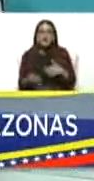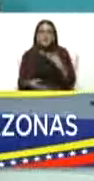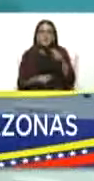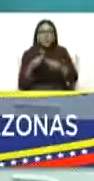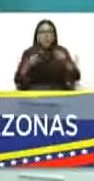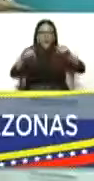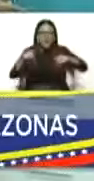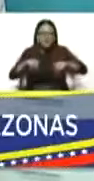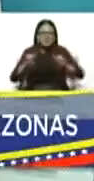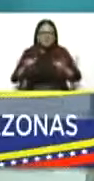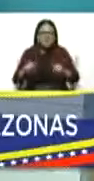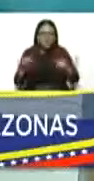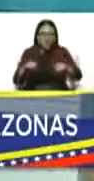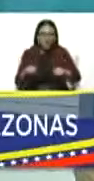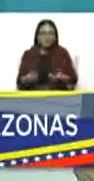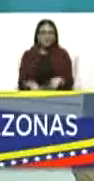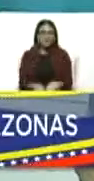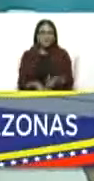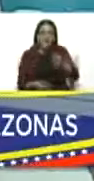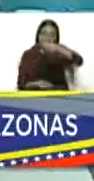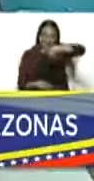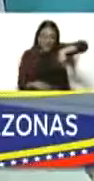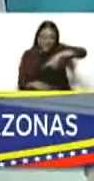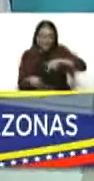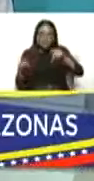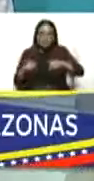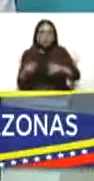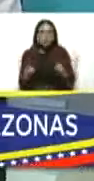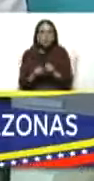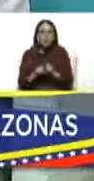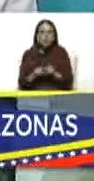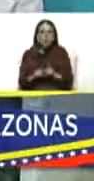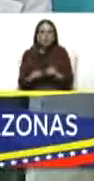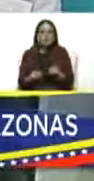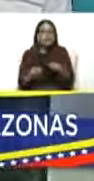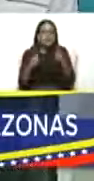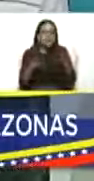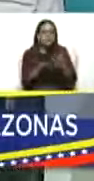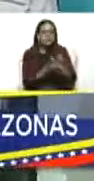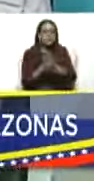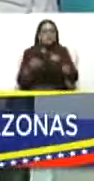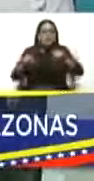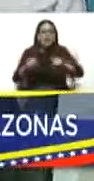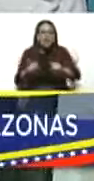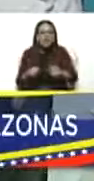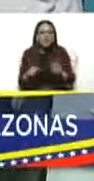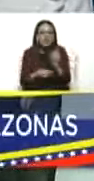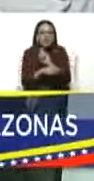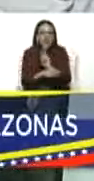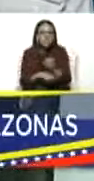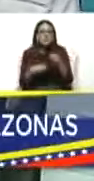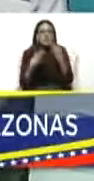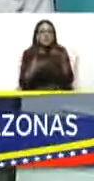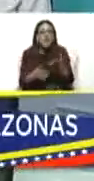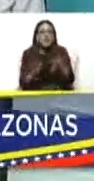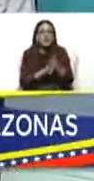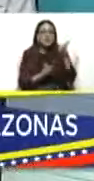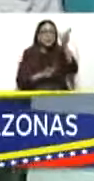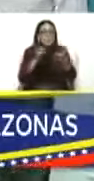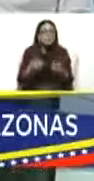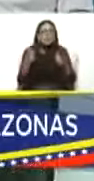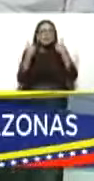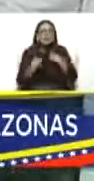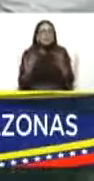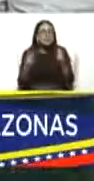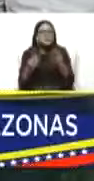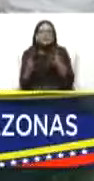radioterápico. En esta sala se va a abreviar todo, absolutamente todo, lo que es la penuria que pasa una familia y un paciente